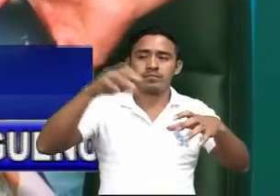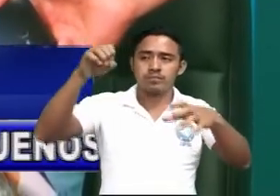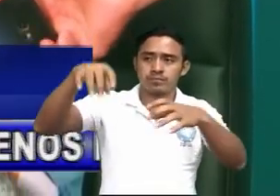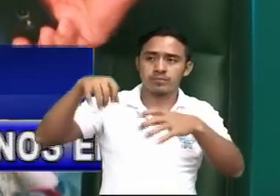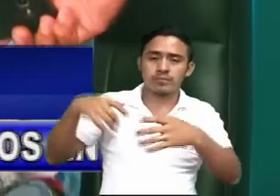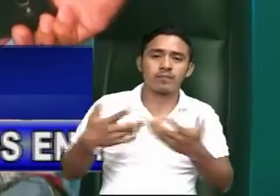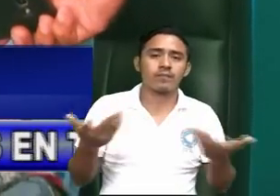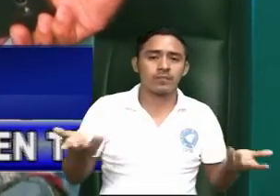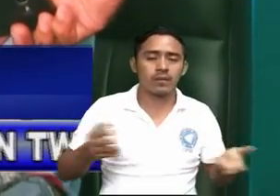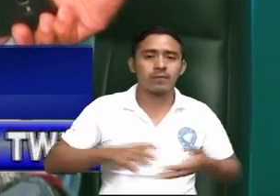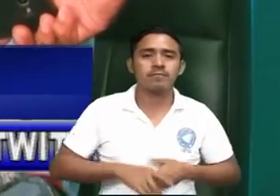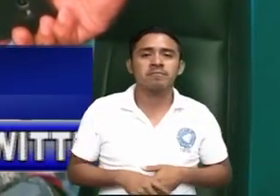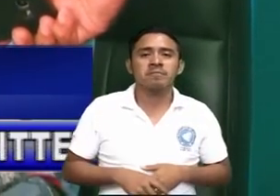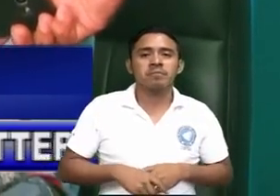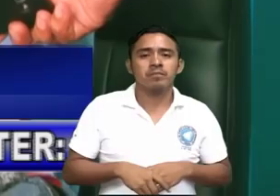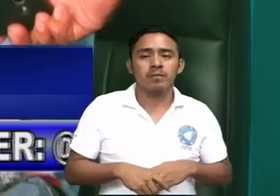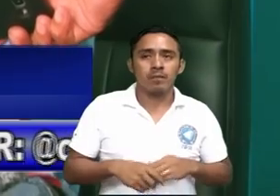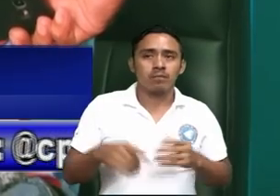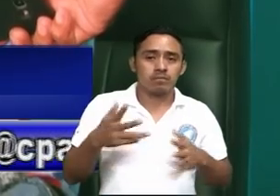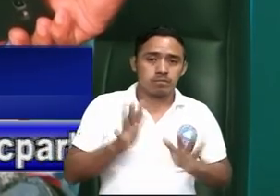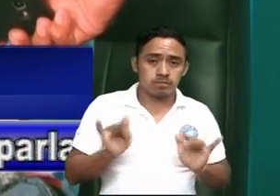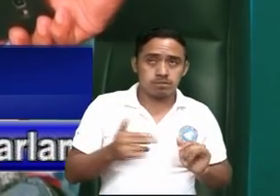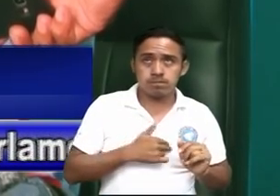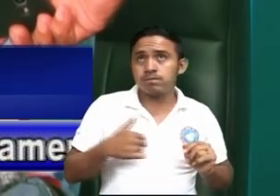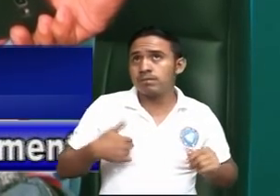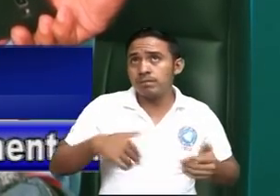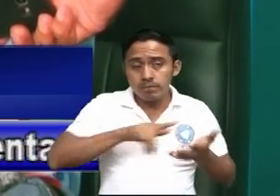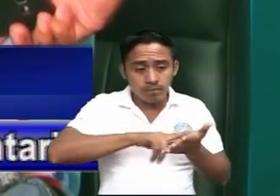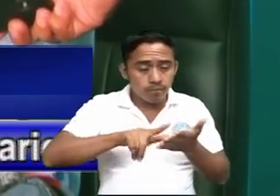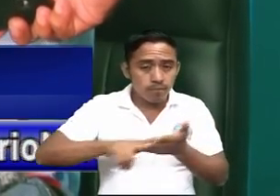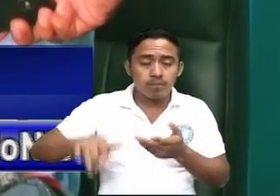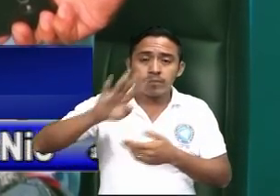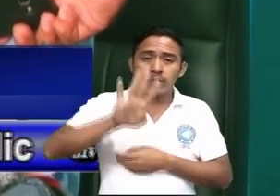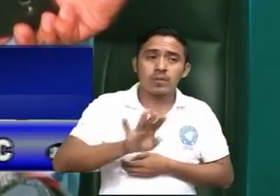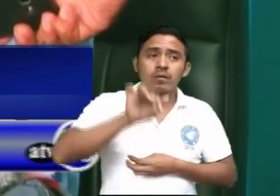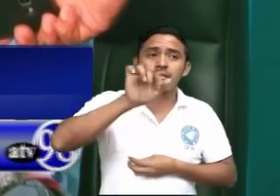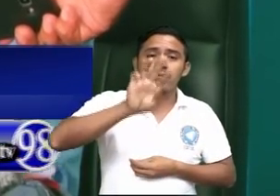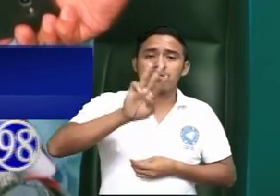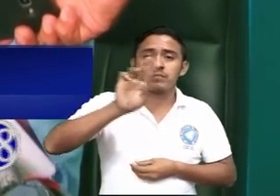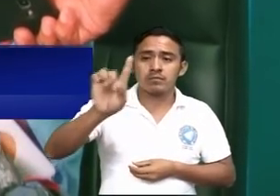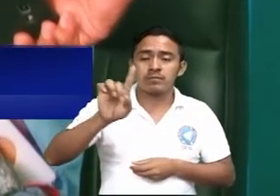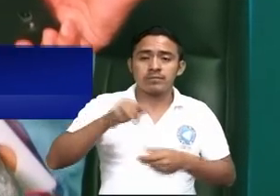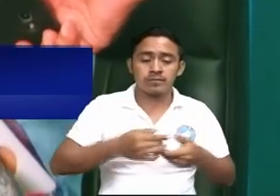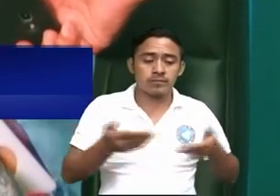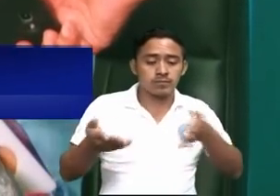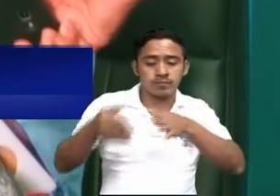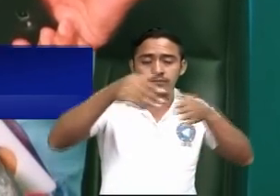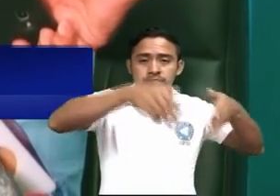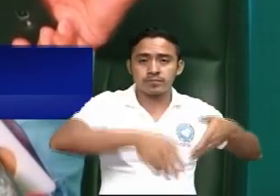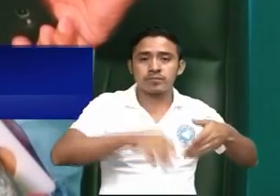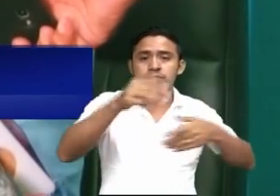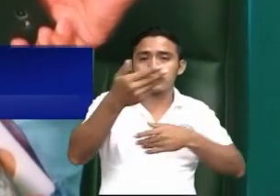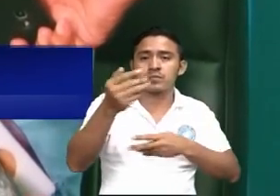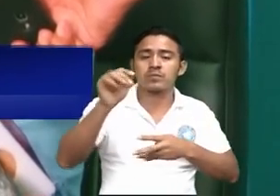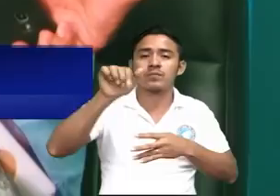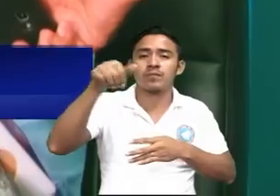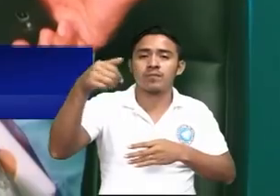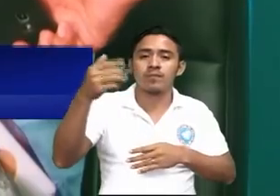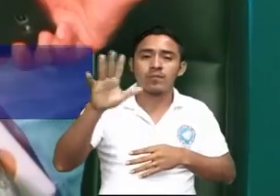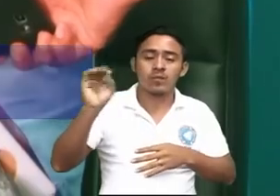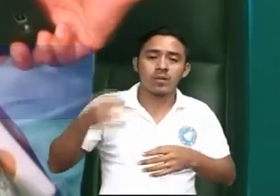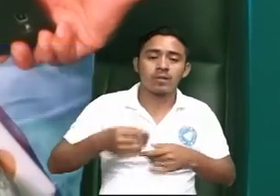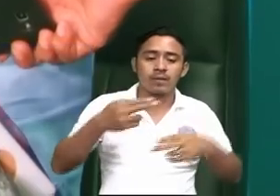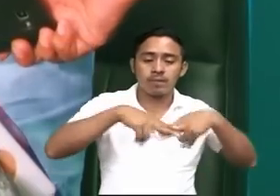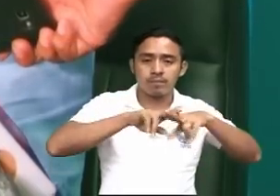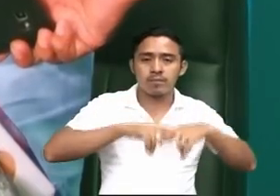cauces y en estas alcantarillas. Se realizó también la limpieza de 431 cementerios, 950 parques, 116